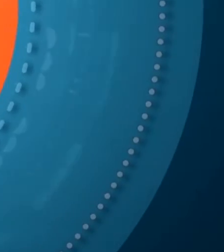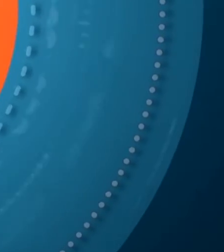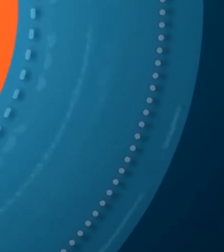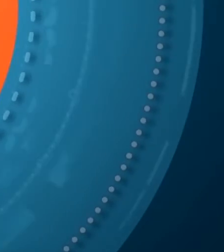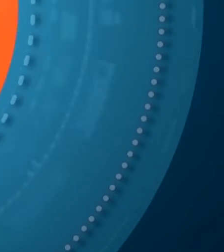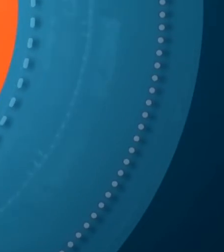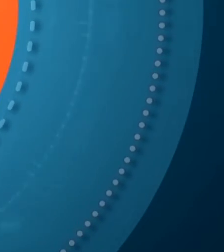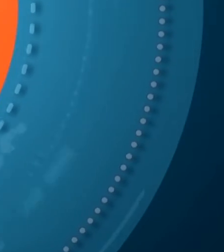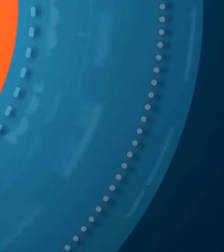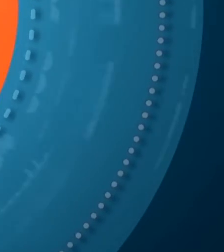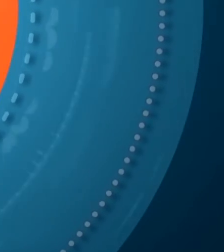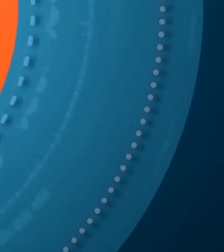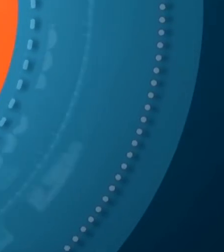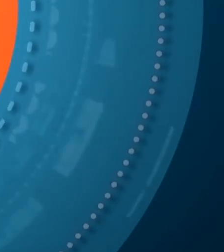con presencia de las autoridades